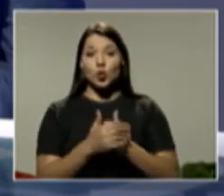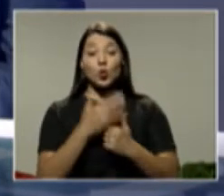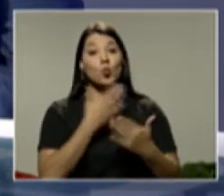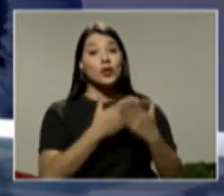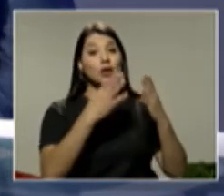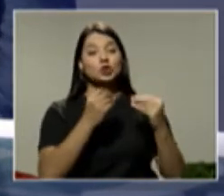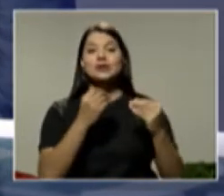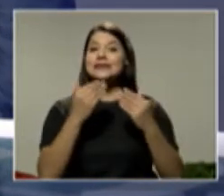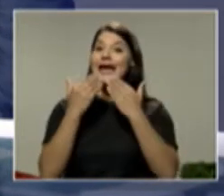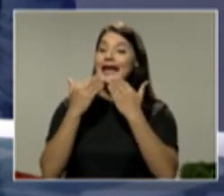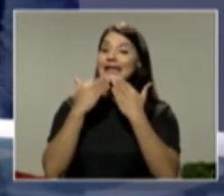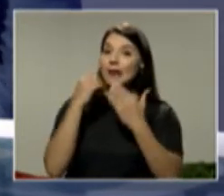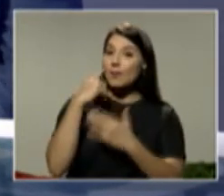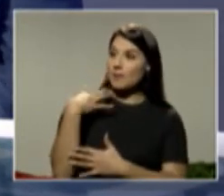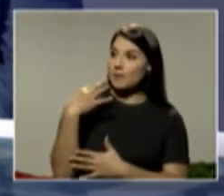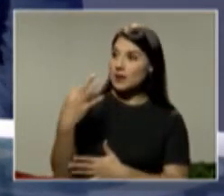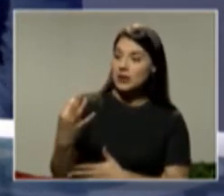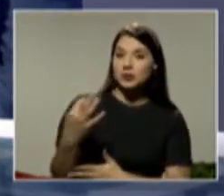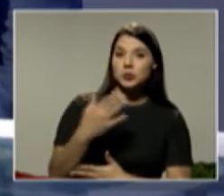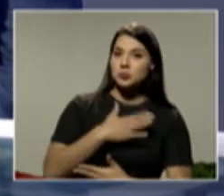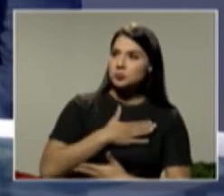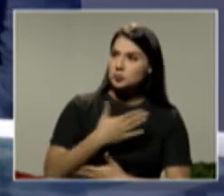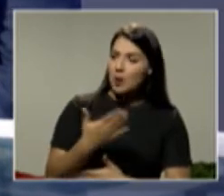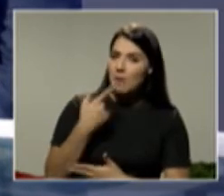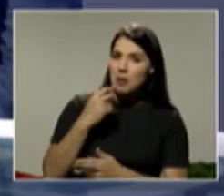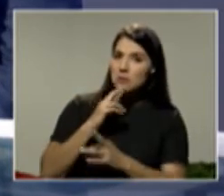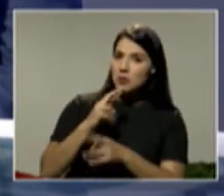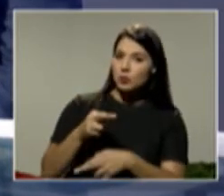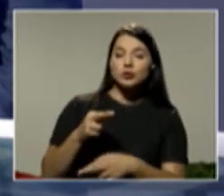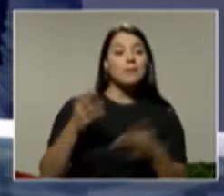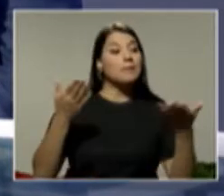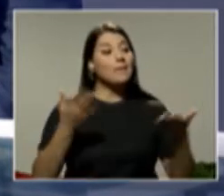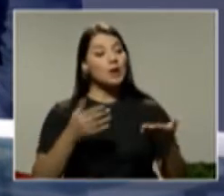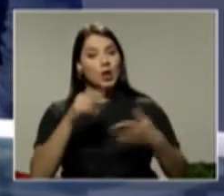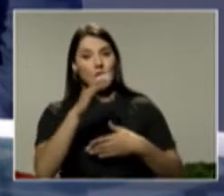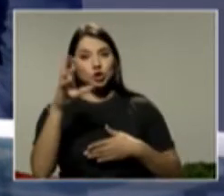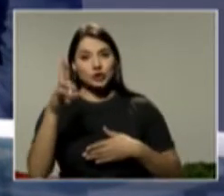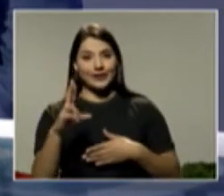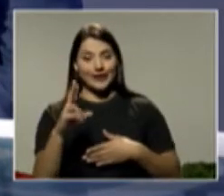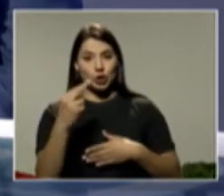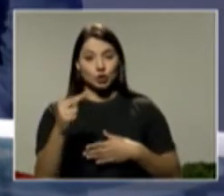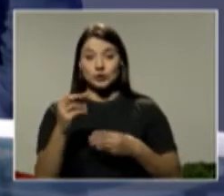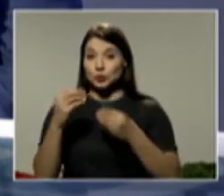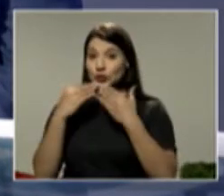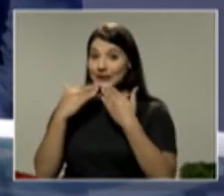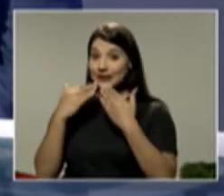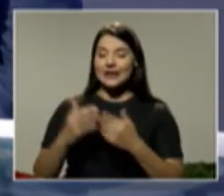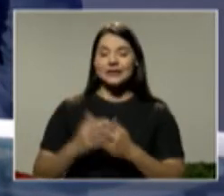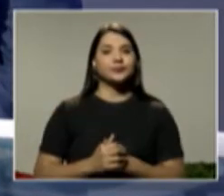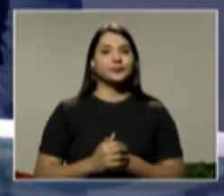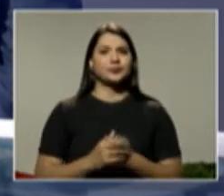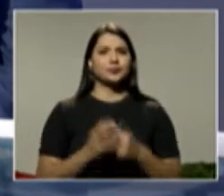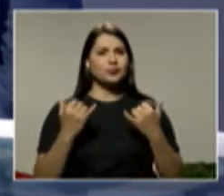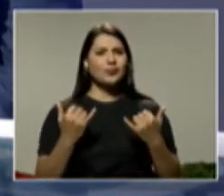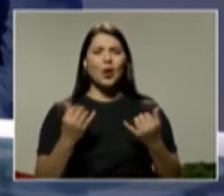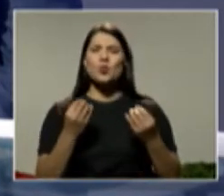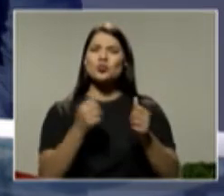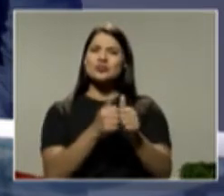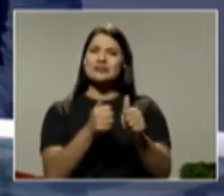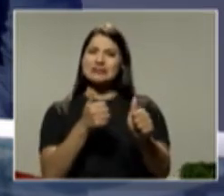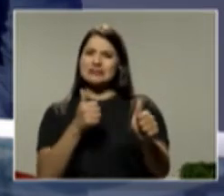aquí, anuente a cualquier consulta. Bienvenido al set de Costa Rica. Muchísimas gracias. Existe un fuerte rezago